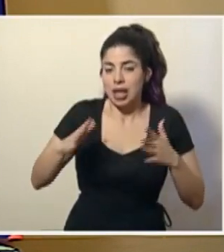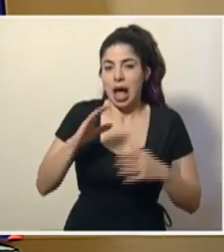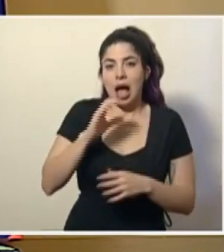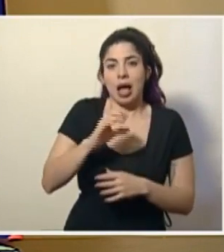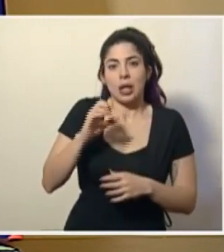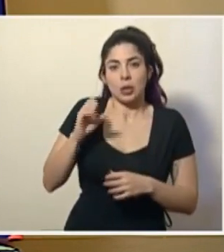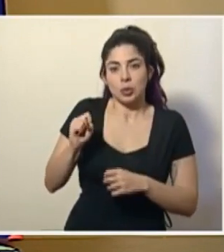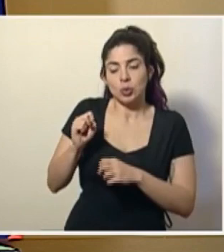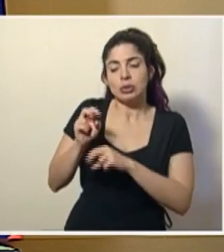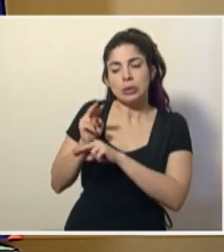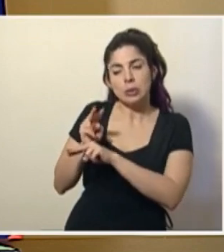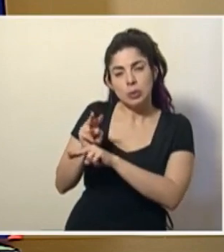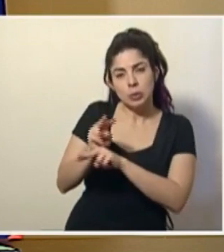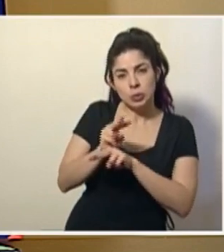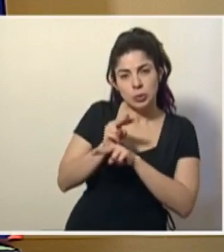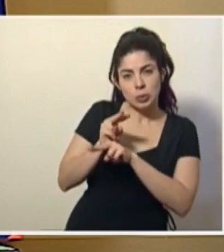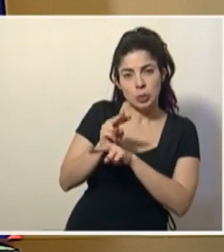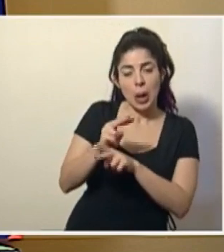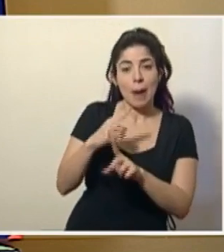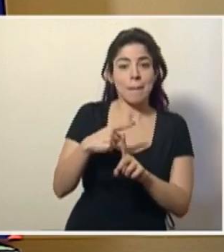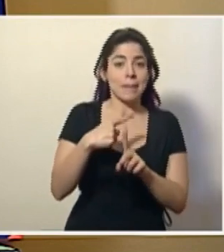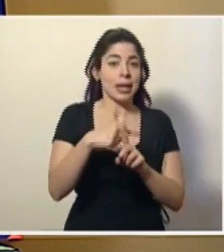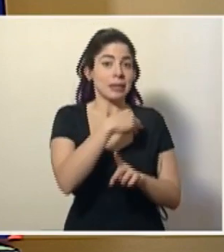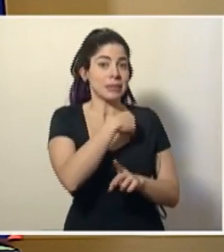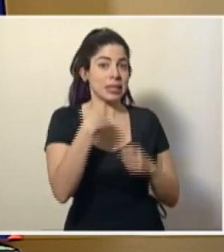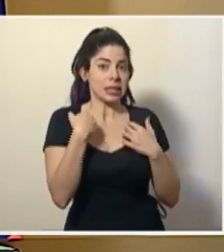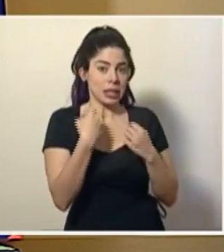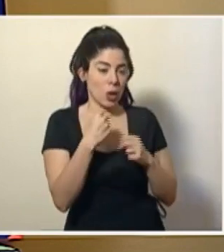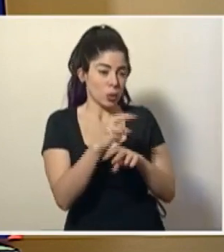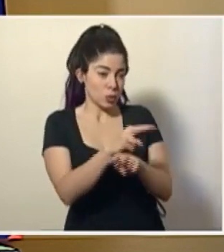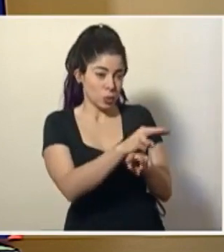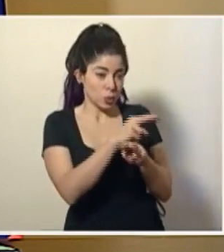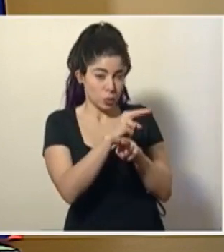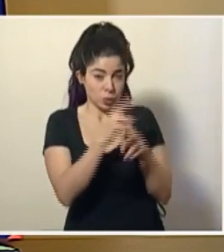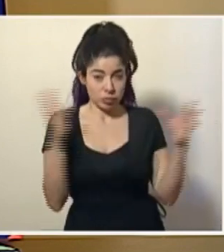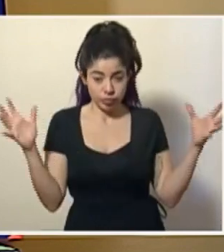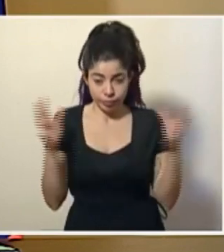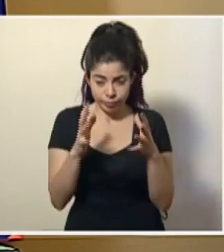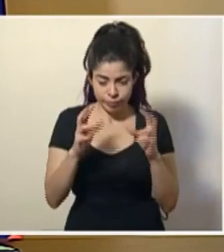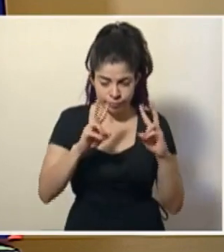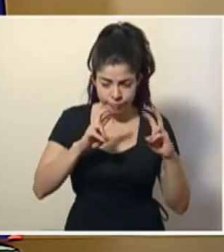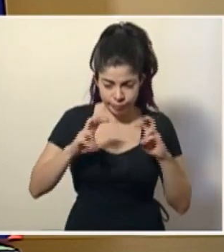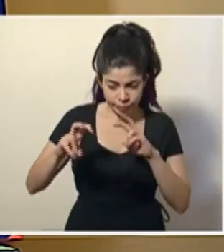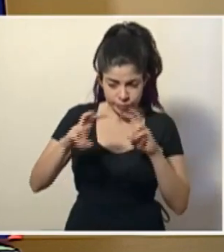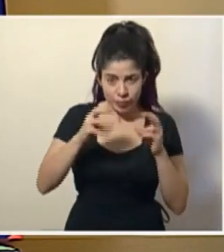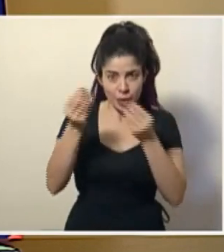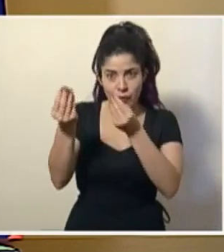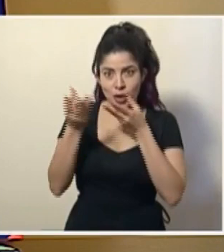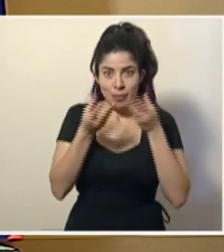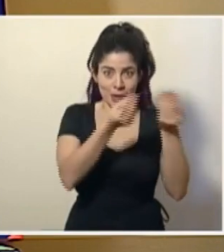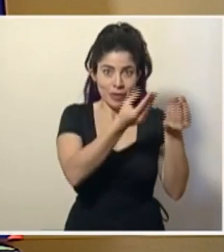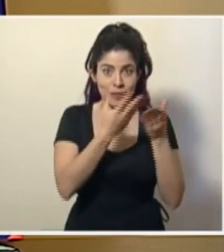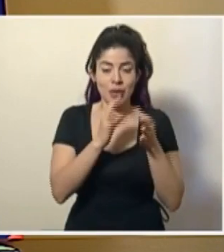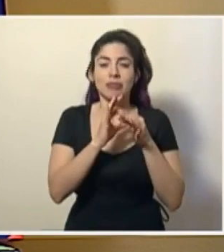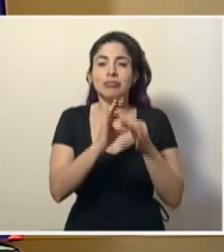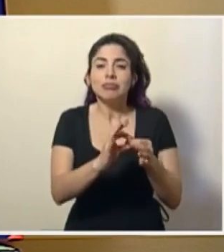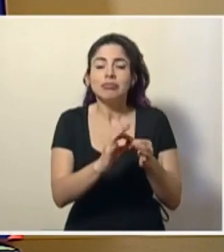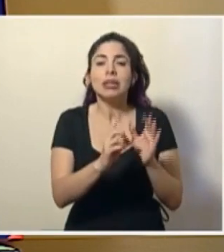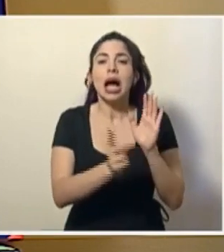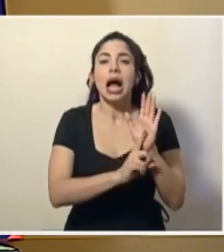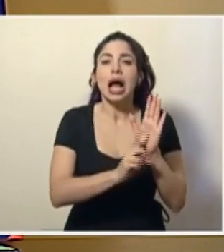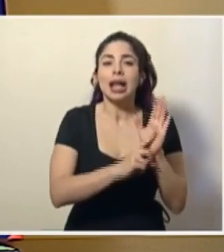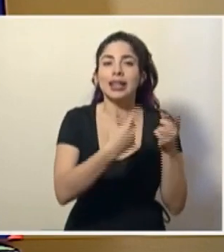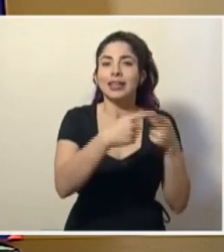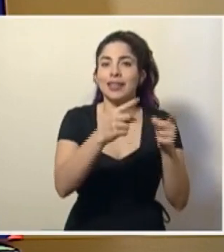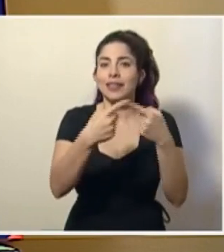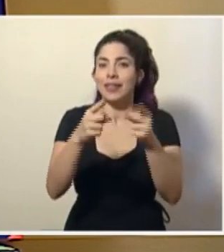la Caja Costarricense de Seguro Social como el Ministerio de Salud, se revisan los datos de las diferentes alertas cantonales a